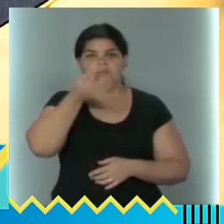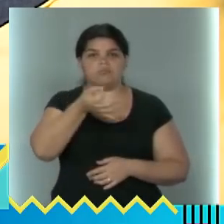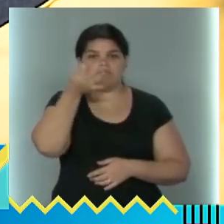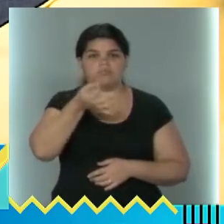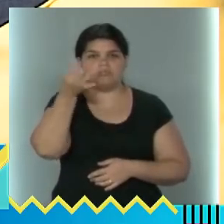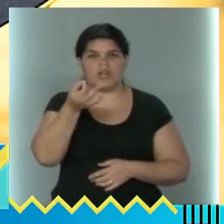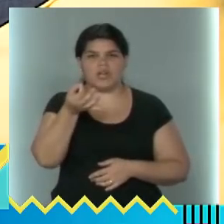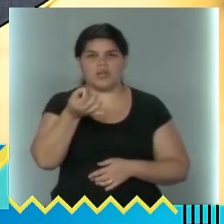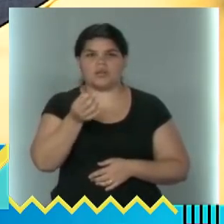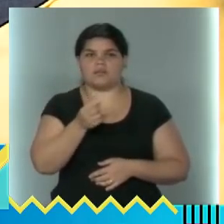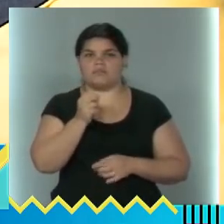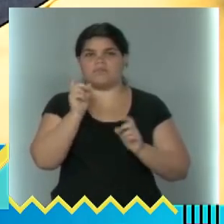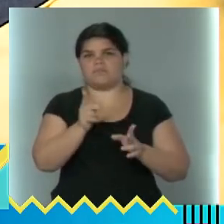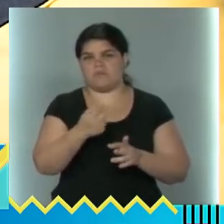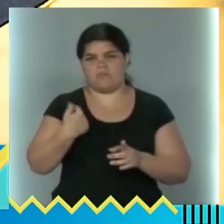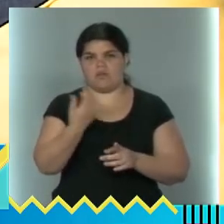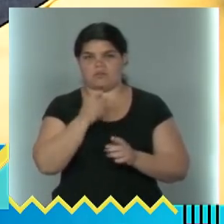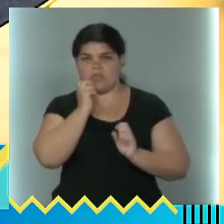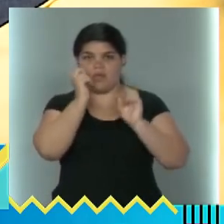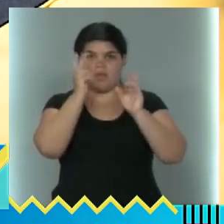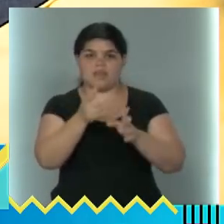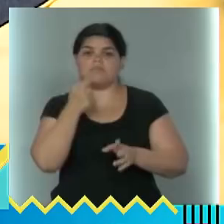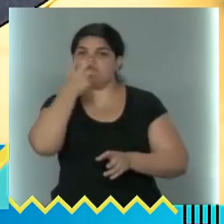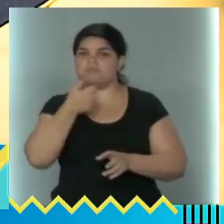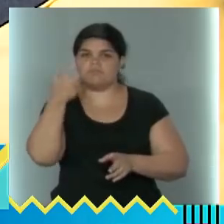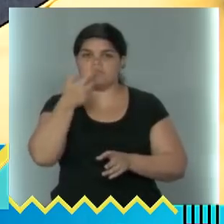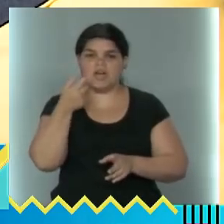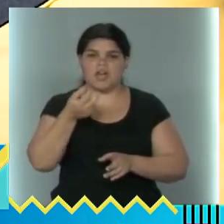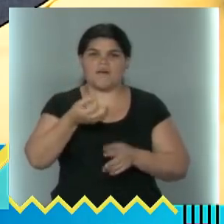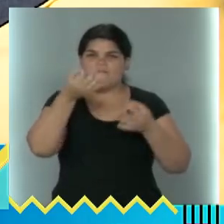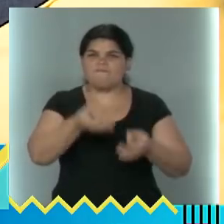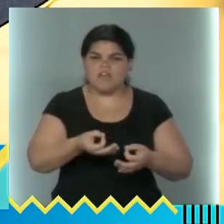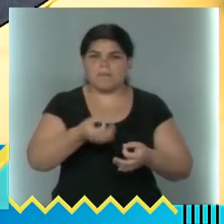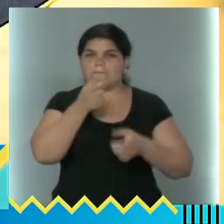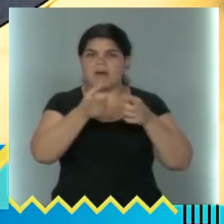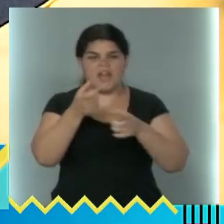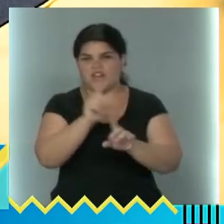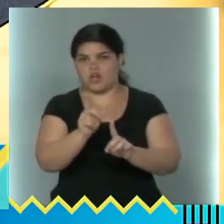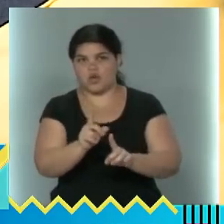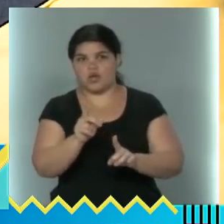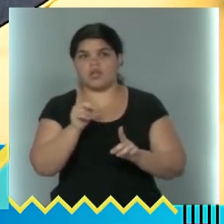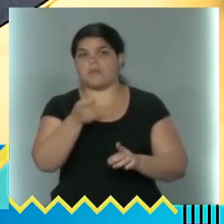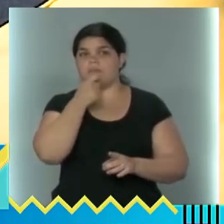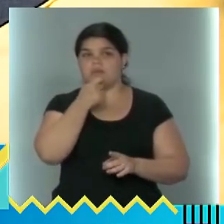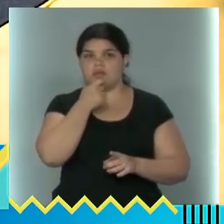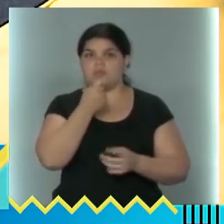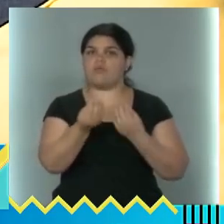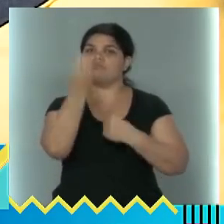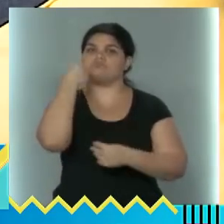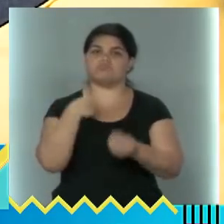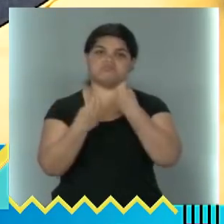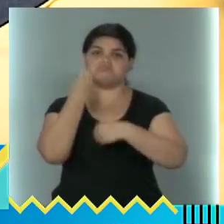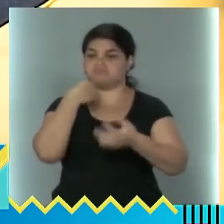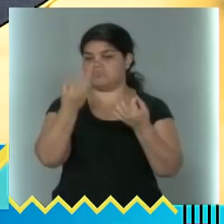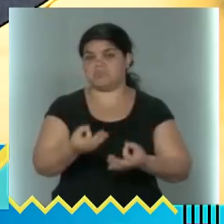cierto?, la disartria que decimos nosotros, hipocinética, y nunca tuvo problemas para deglutir, por ejemplo. Tomaba